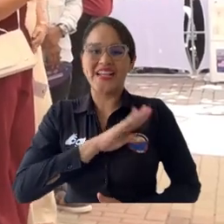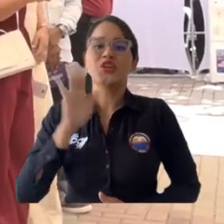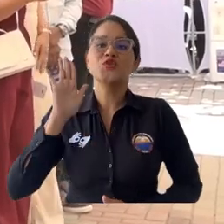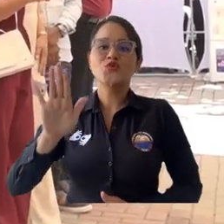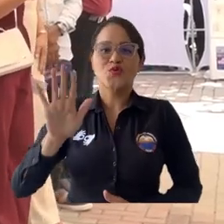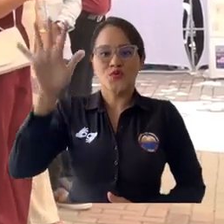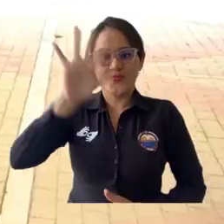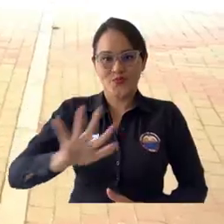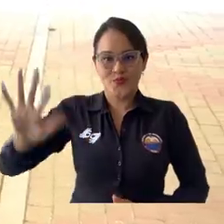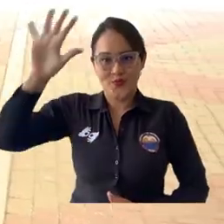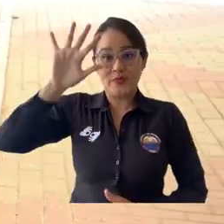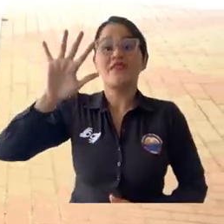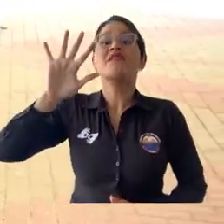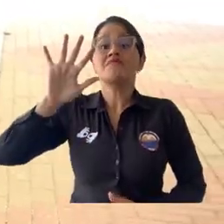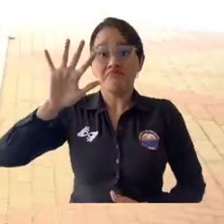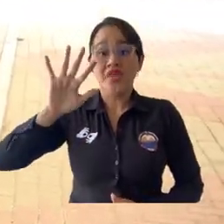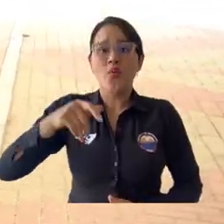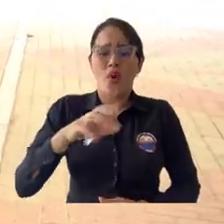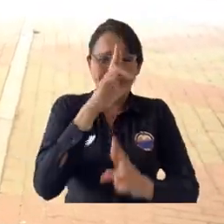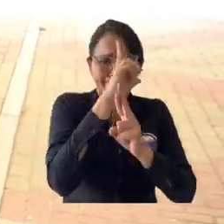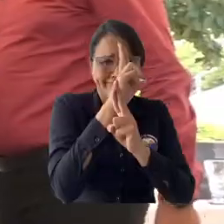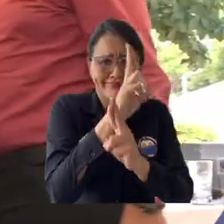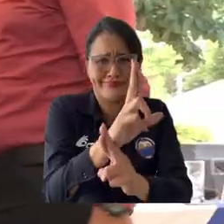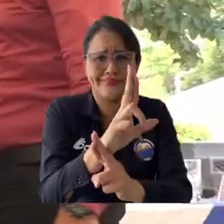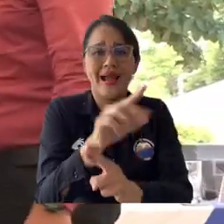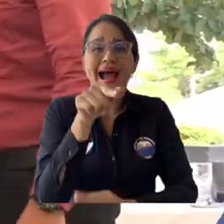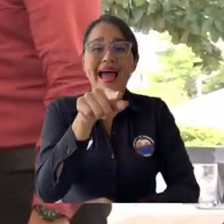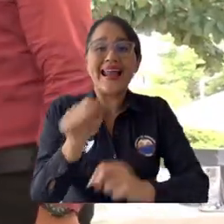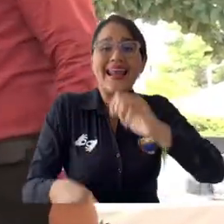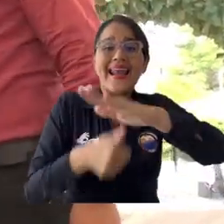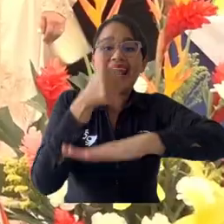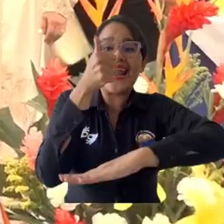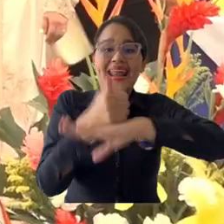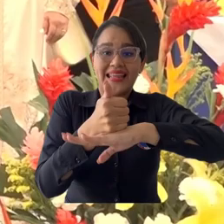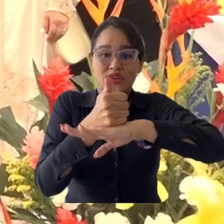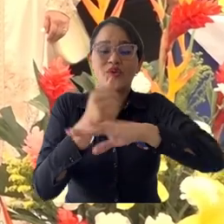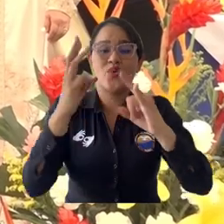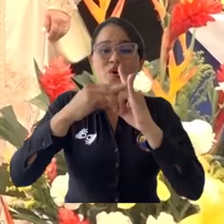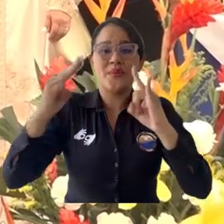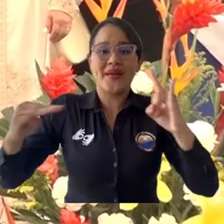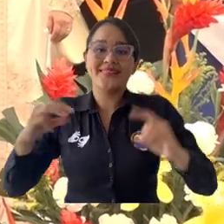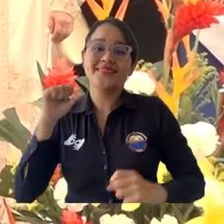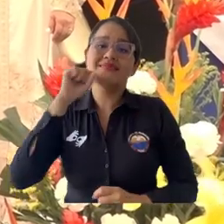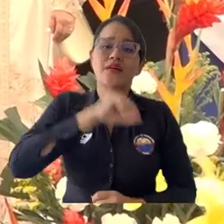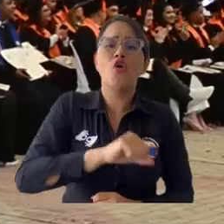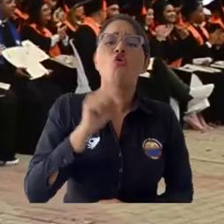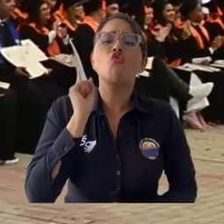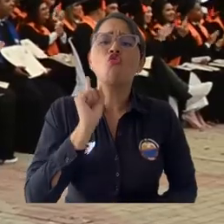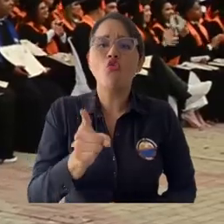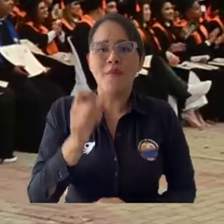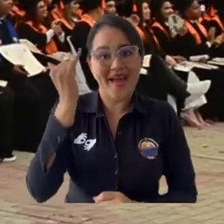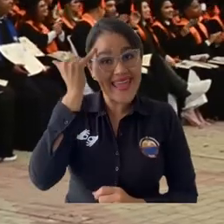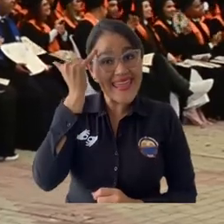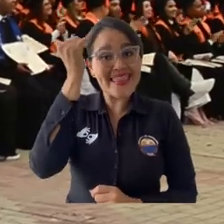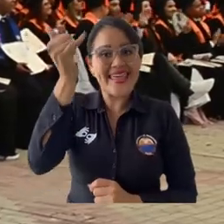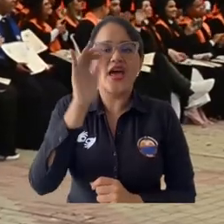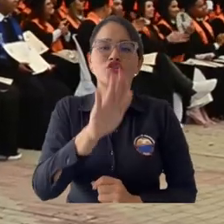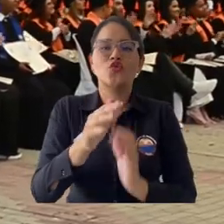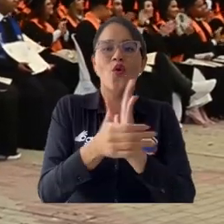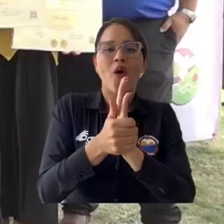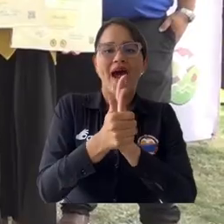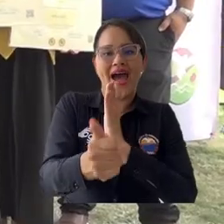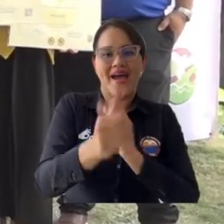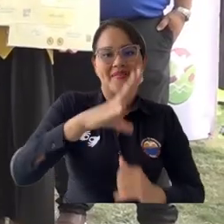alcaldes del departamento rindieron un homenaje al doctor Pablo Vera Salazar, rector de la Universidad del Magdalena, por su contribución y compromiso